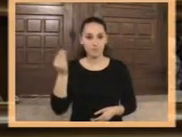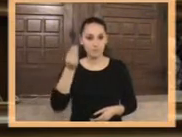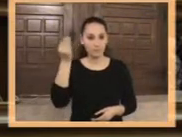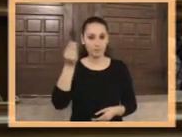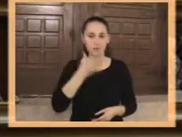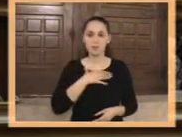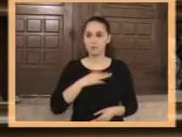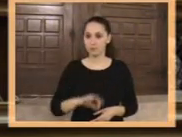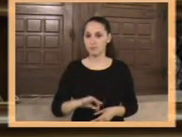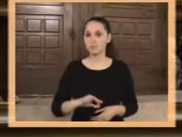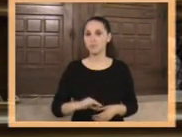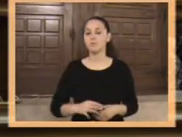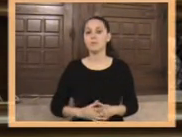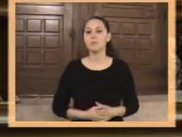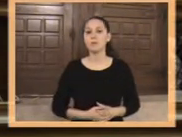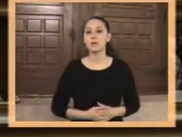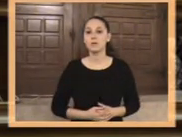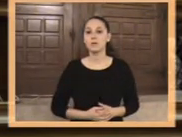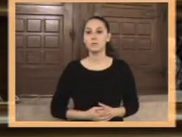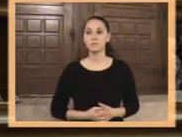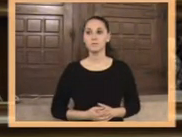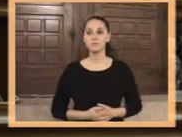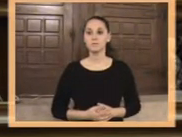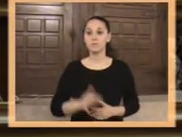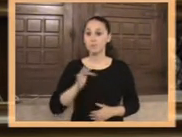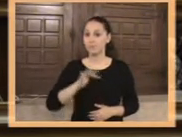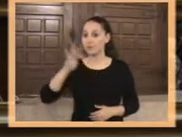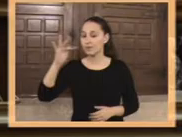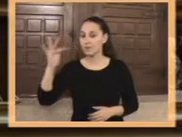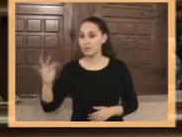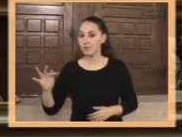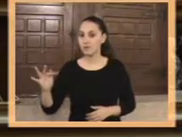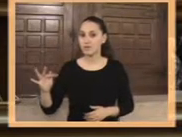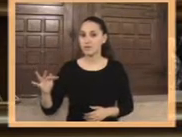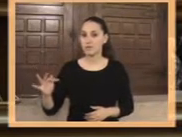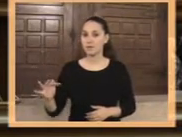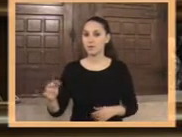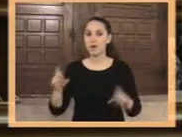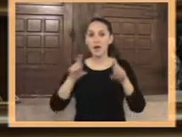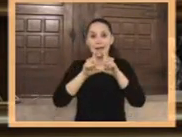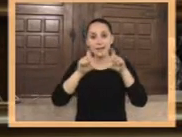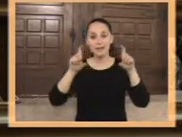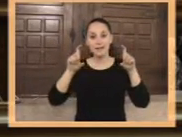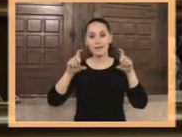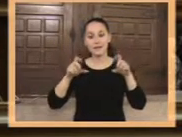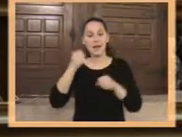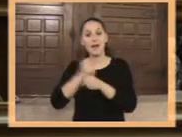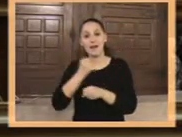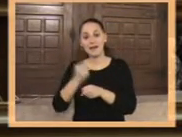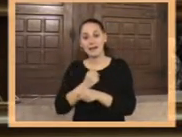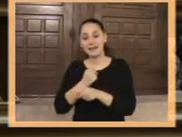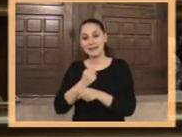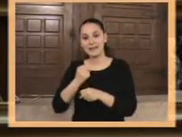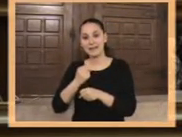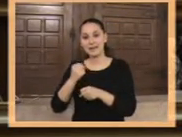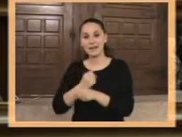España y la Avenida Obispo Lasso, y que además, de paso, pues va a generar la actividad económica y el empleo